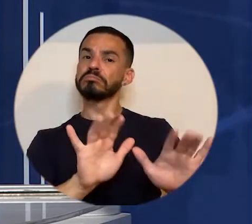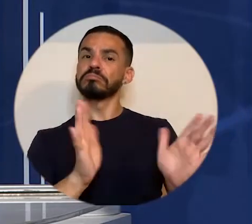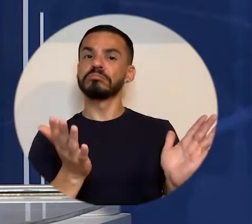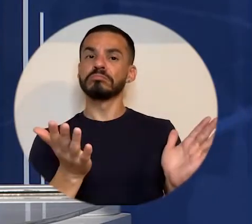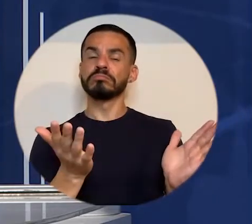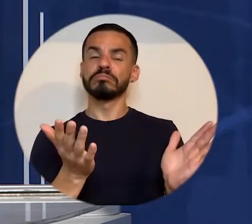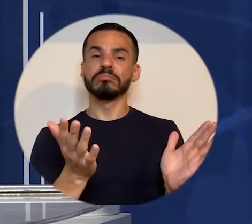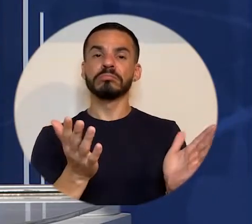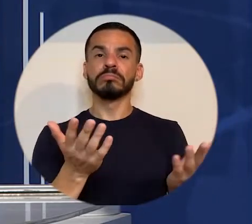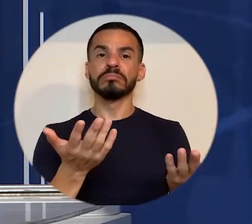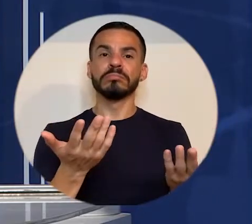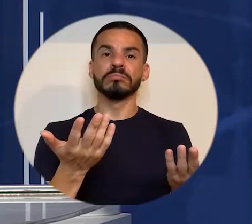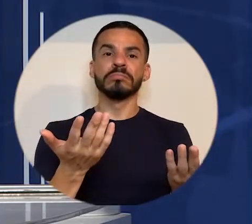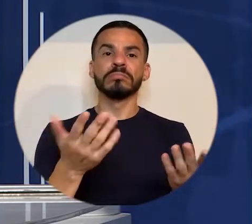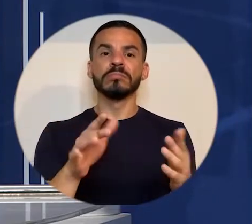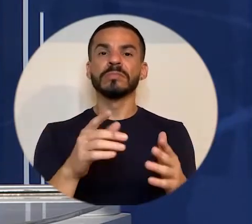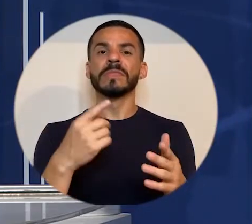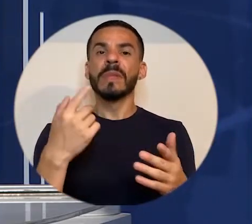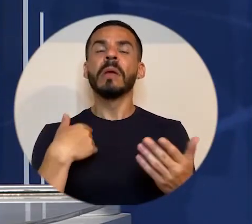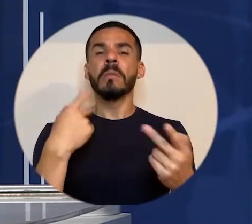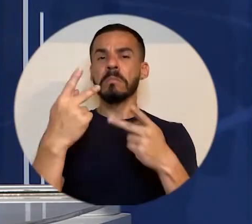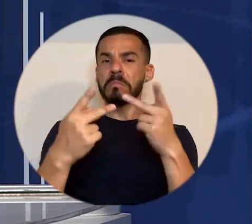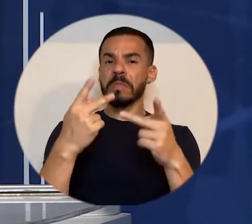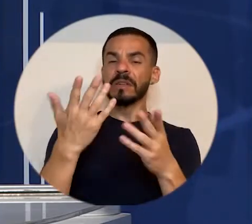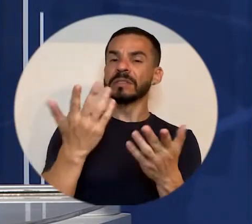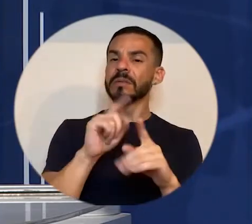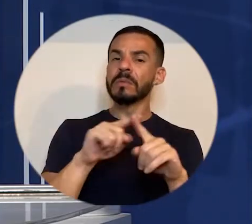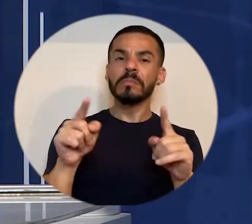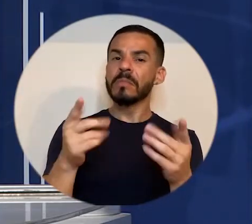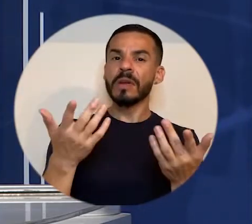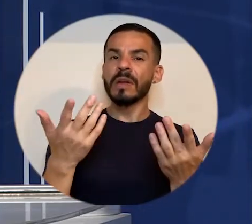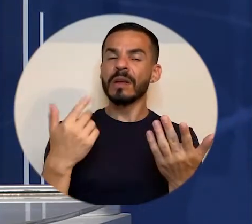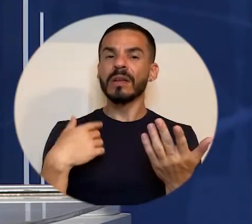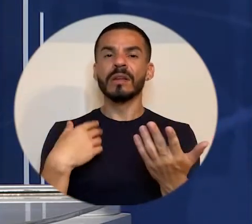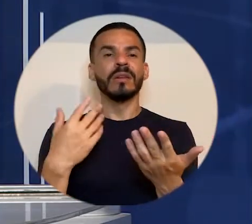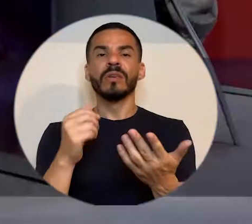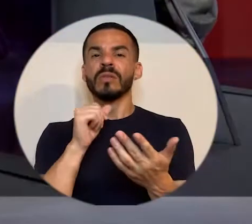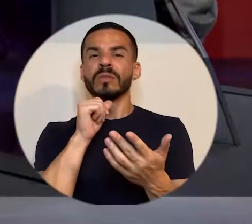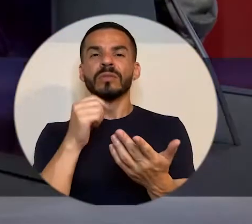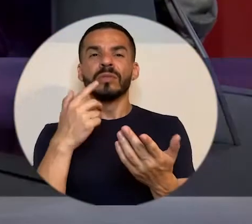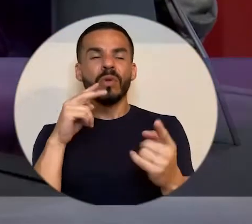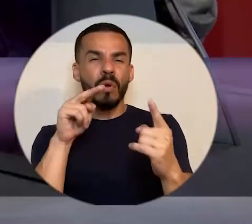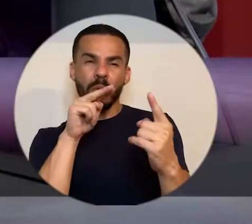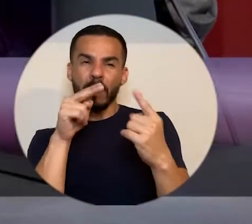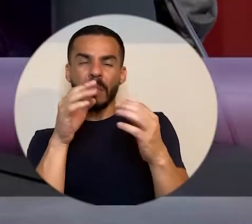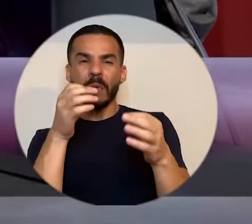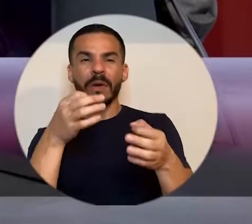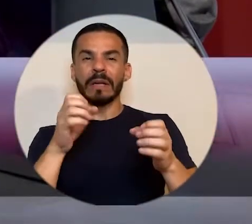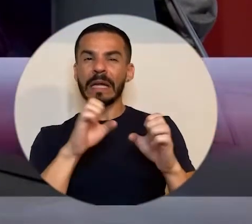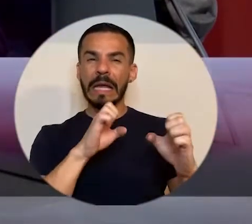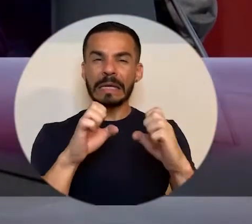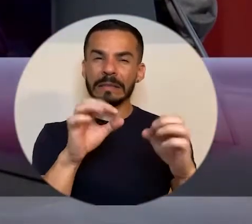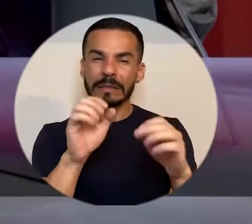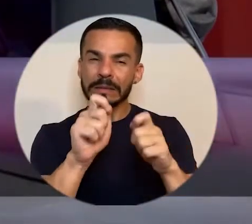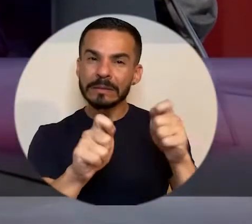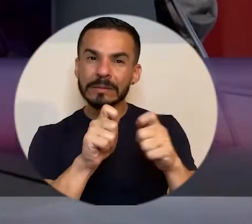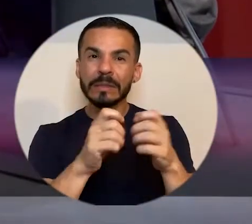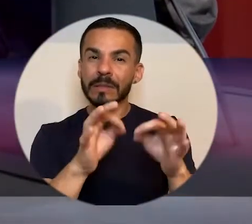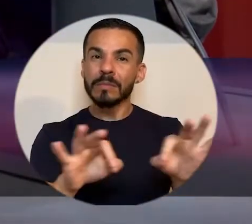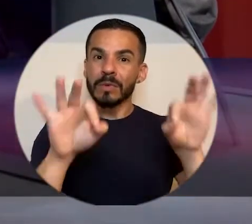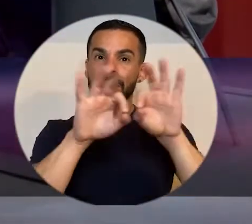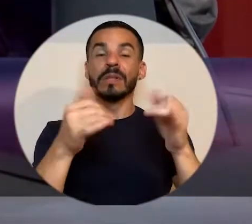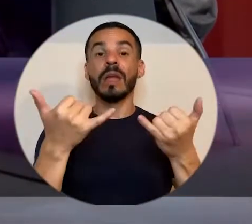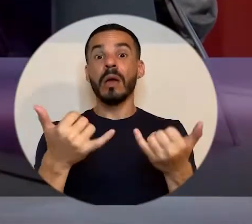estuvo como ahí. Sí son mis vecinos, pero no estábamos como en el ojo estratégico de los